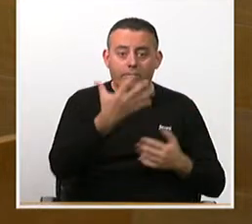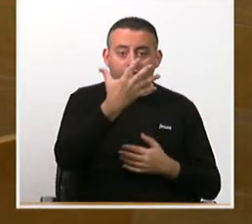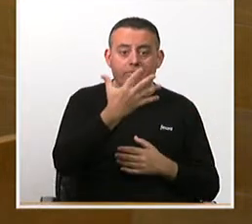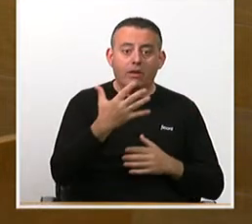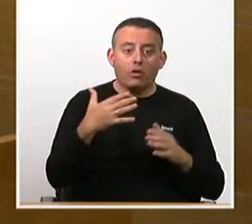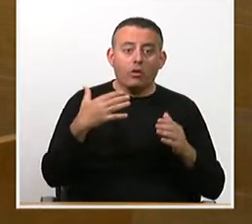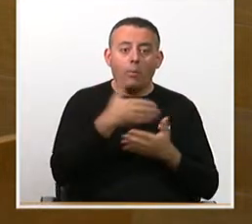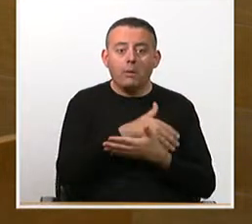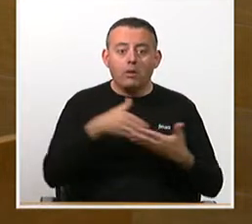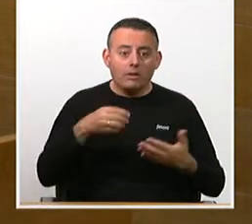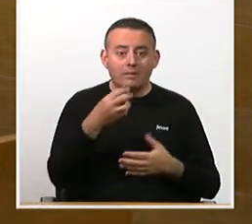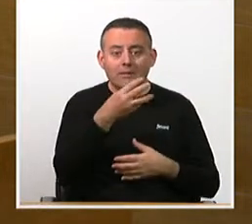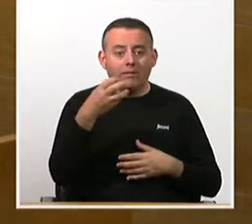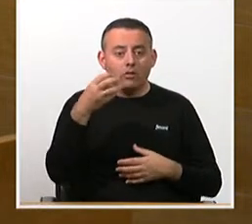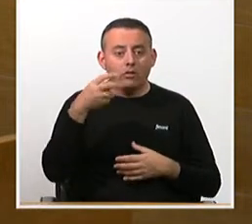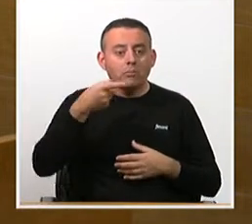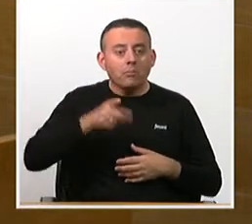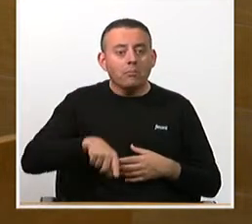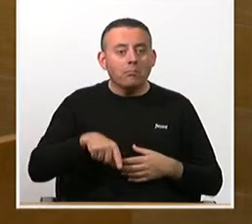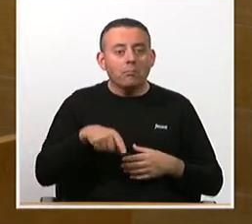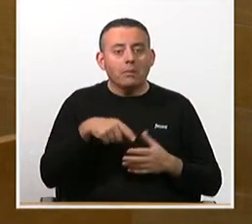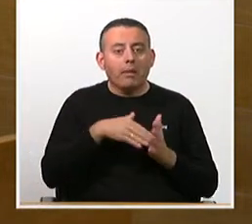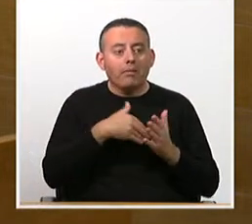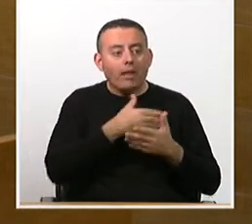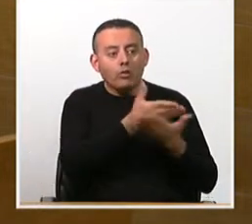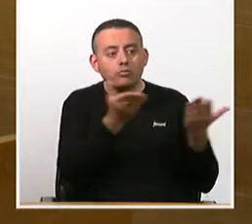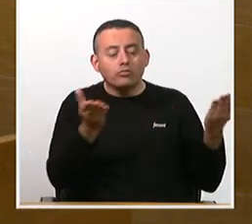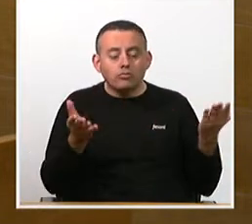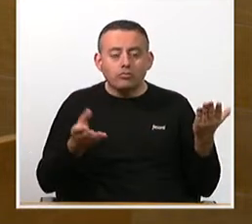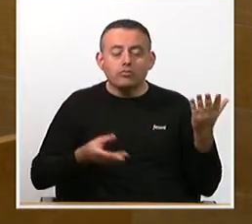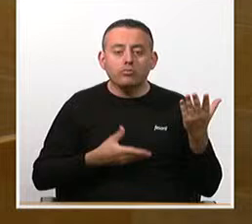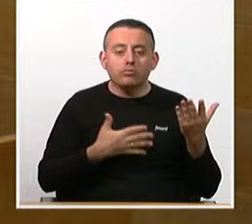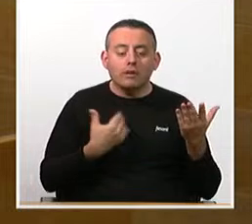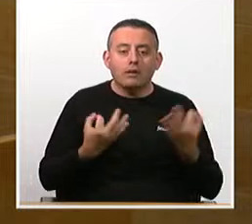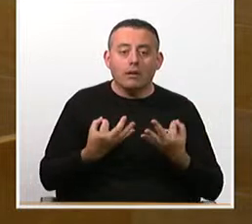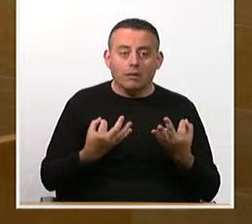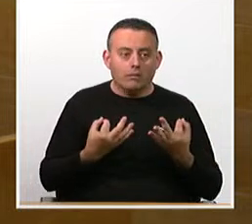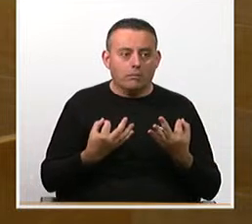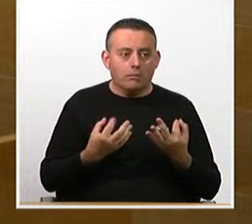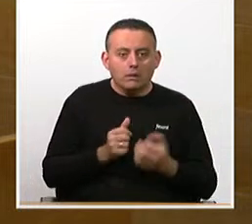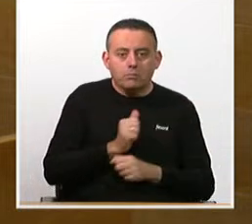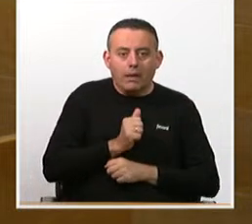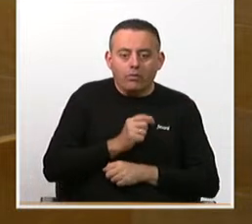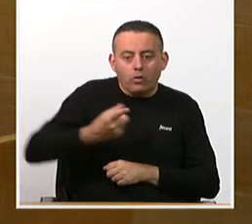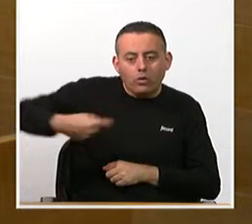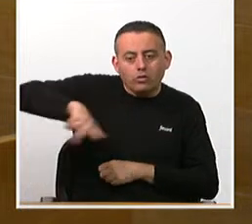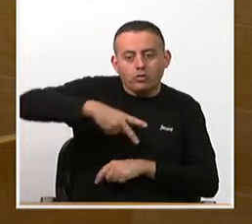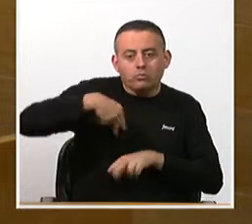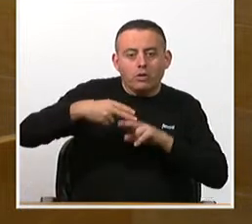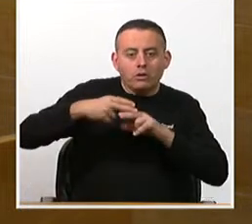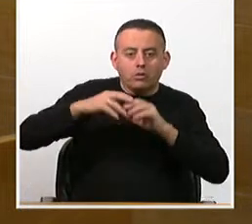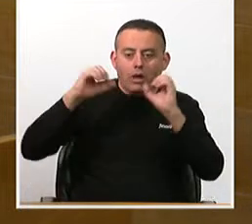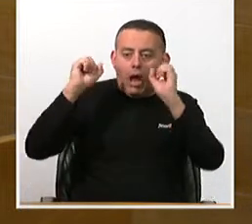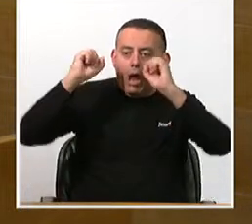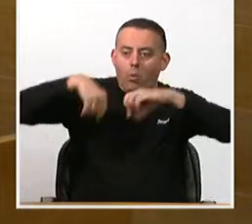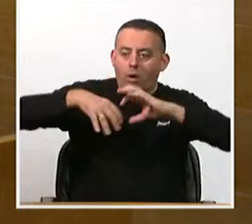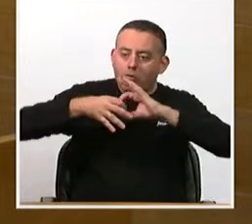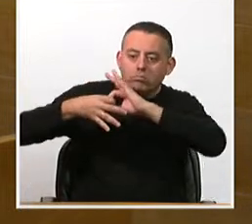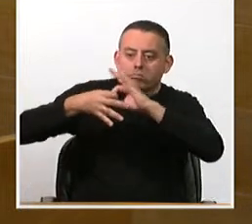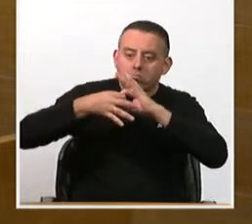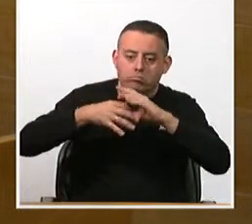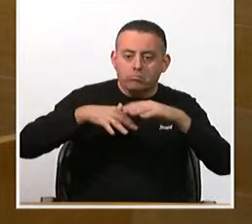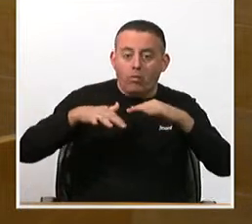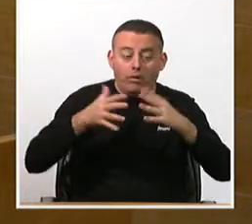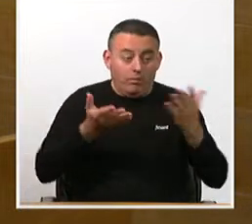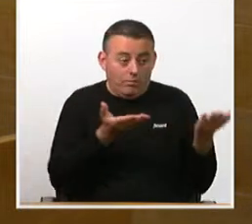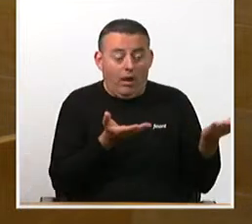que no esperan ninguna otra cosa más que esa y yo agradezco estar palpando hoy este esta sentida voluntad